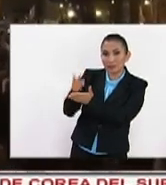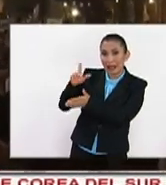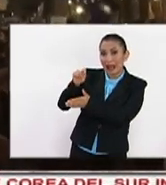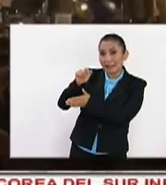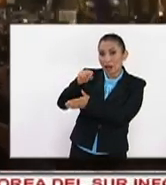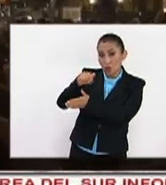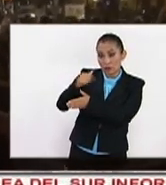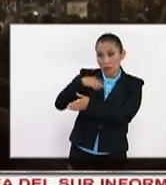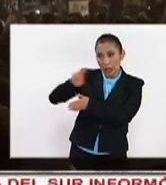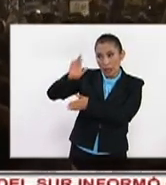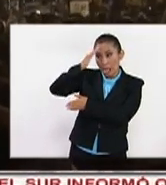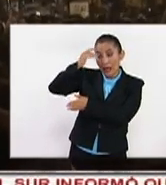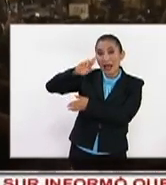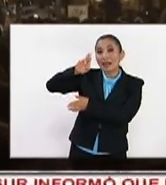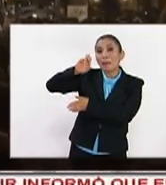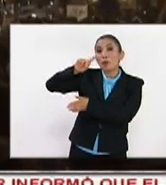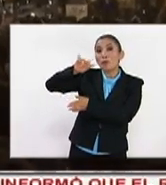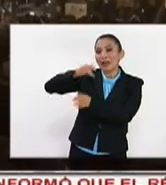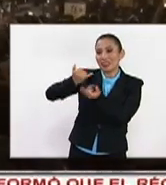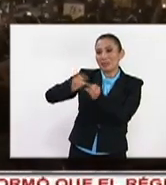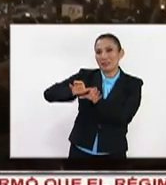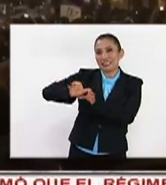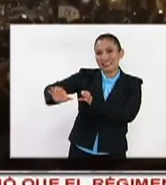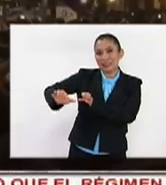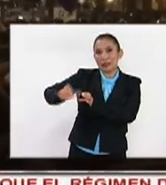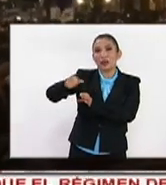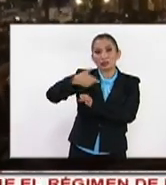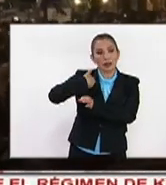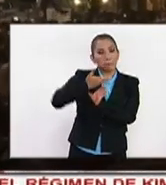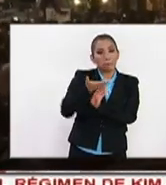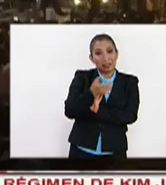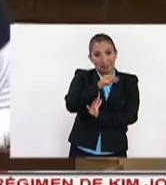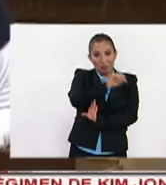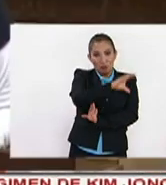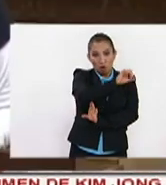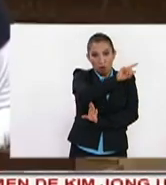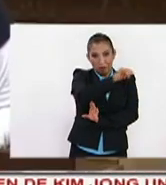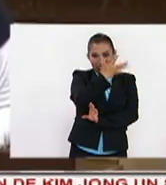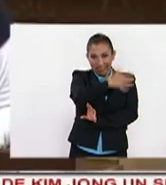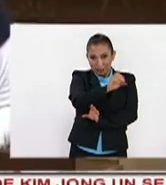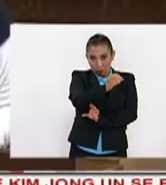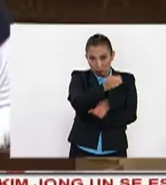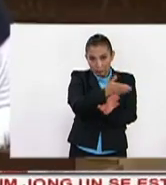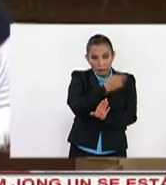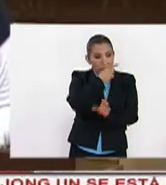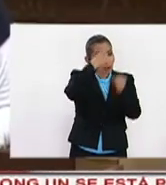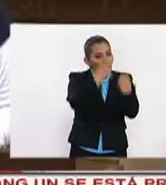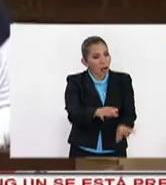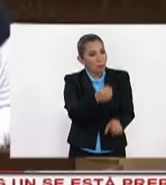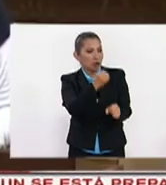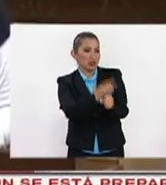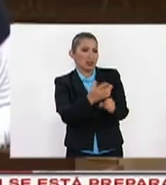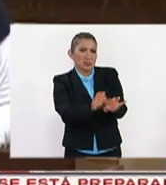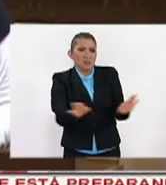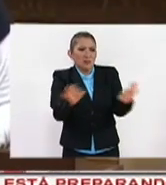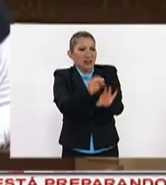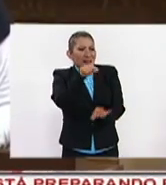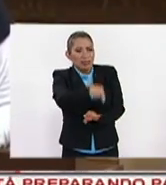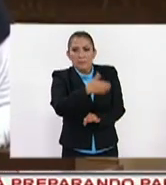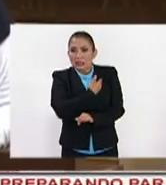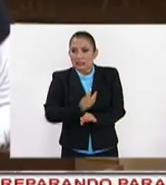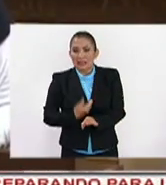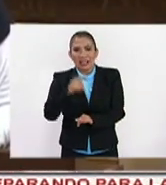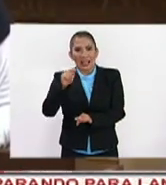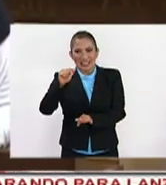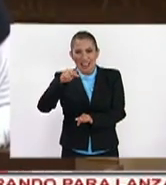Cataluña, reconocida como una república. Esta petición viene luego de que, según la CUP, el pasado 10 de octubre se perdió una oportunidad importante cuando el